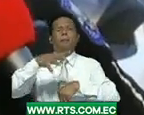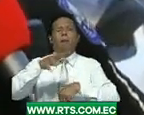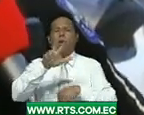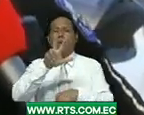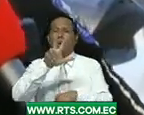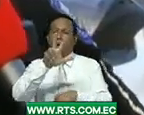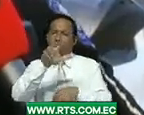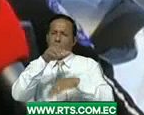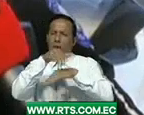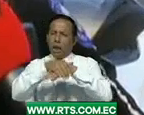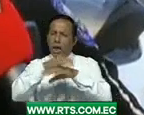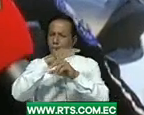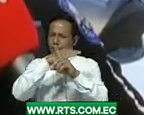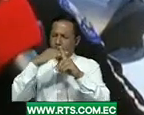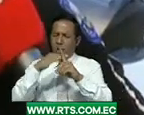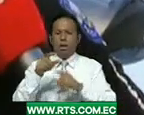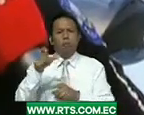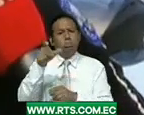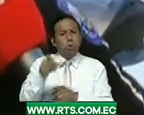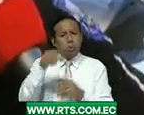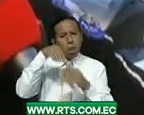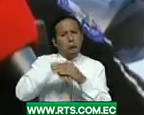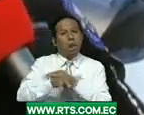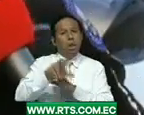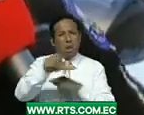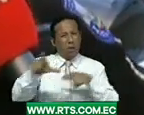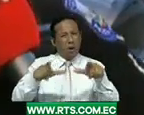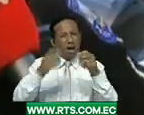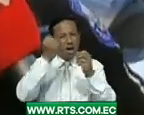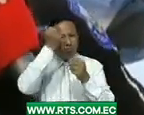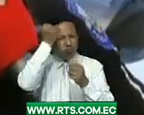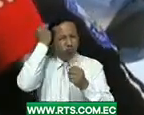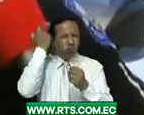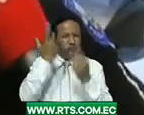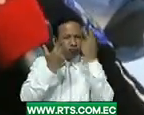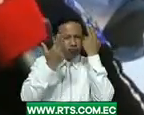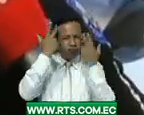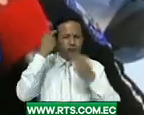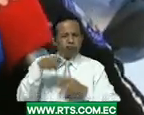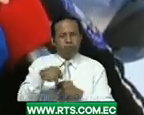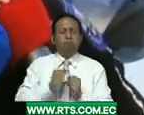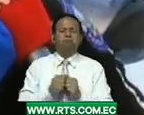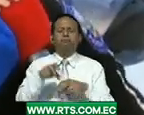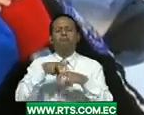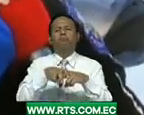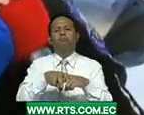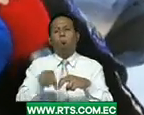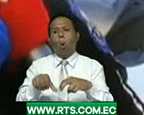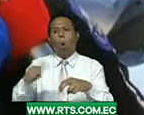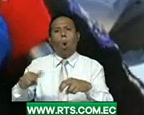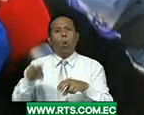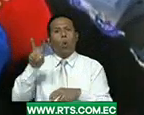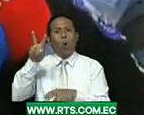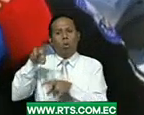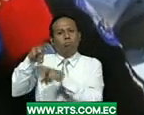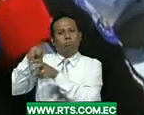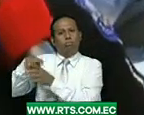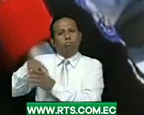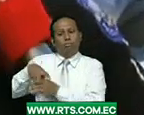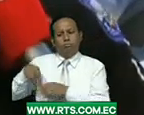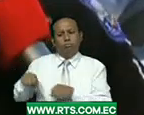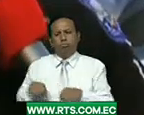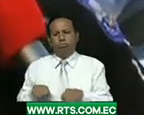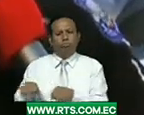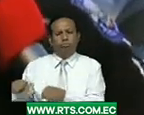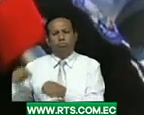15:30, un ciudadano se encontraba en una peluquería cortándose el cabello. Lleva una motocicleta, dos ocupantes y realizan disparos en contra de la humanidad